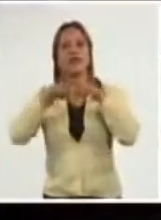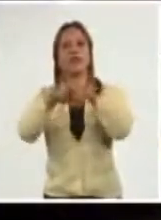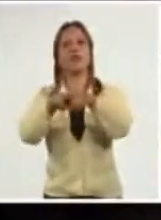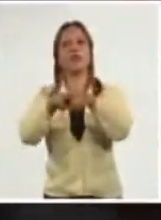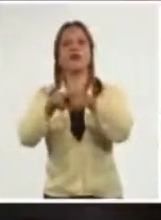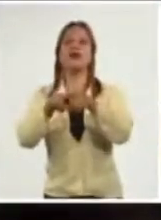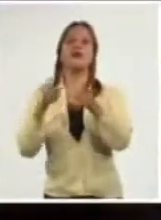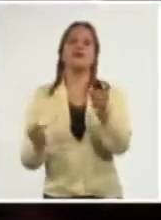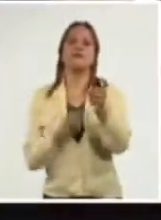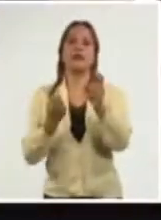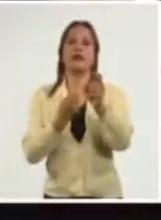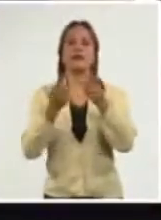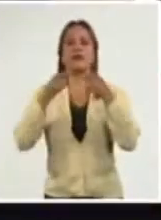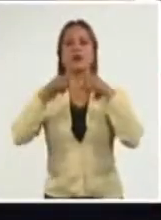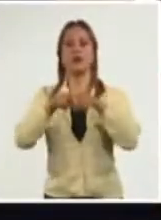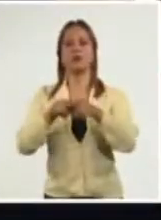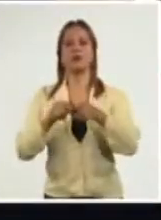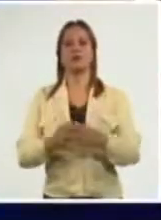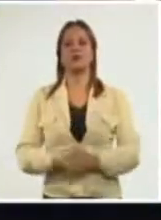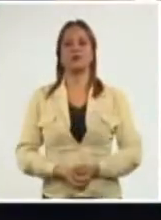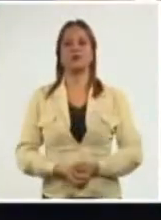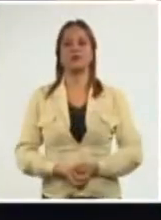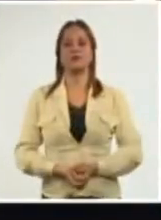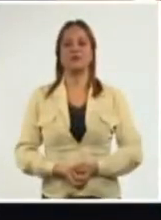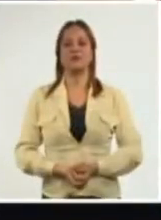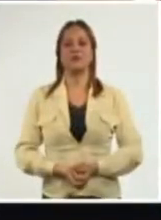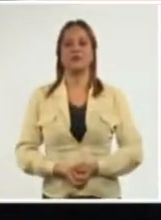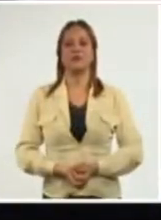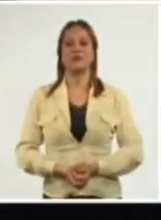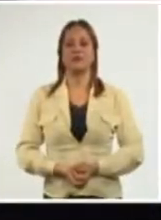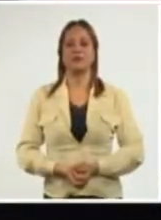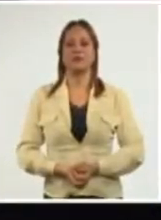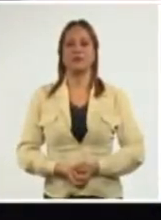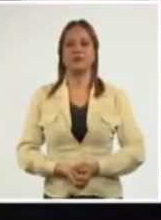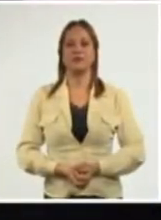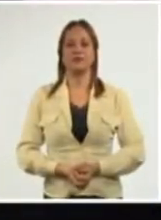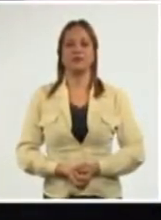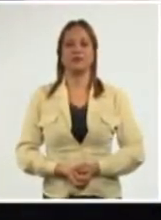destino. Gisela García Rivero, Sistema Informativo de la Televisión Cubana.